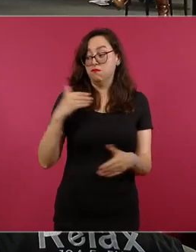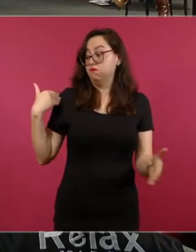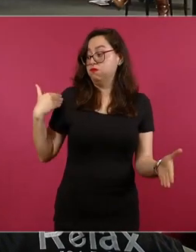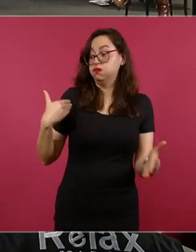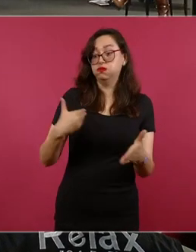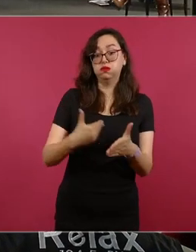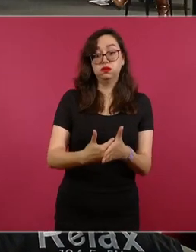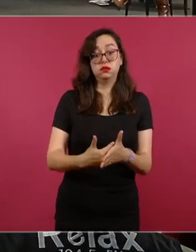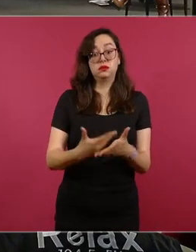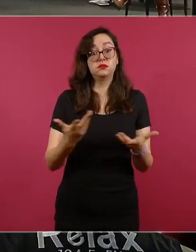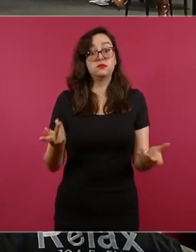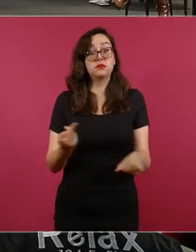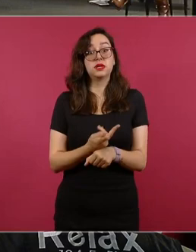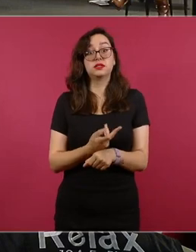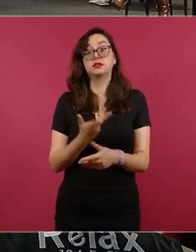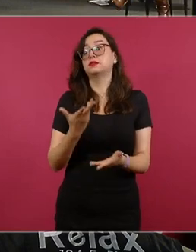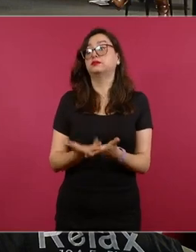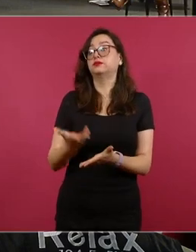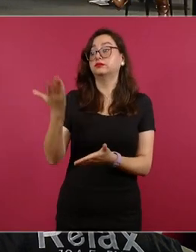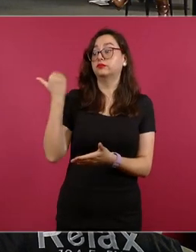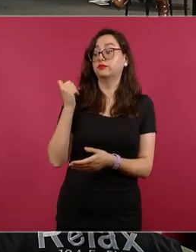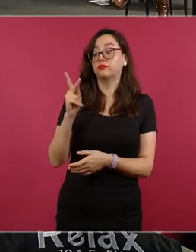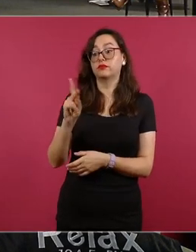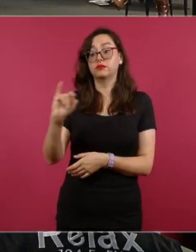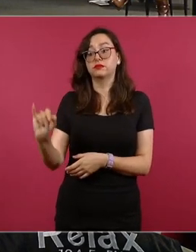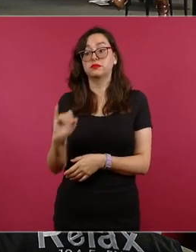Nadie sabía nada de ese poder,